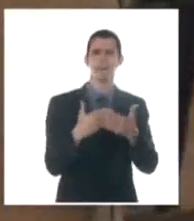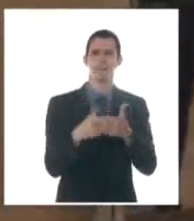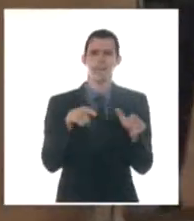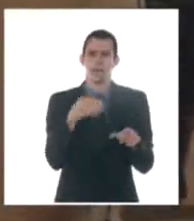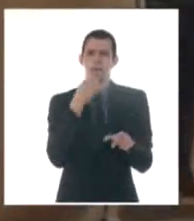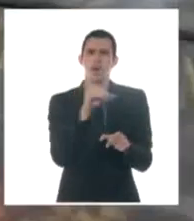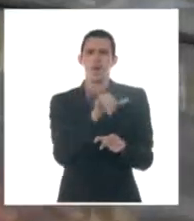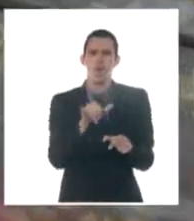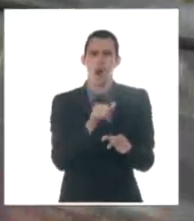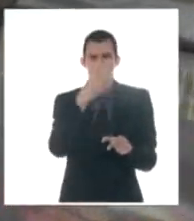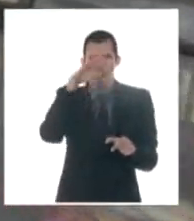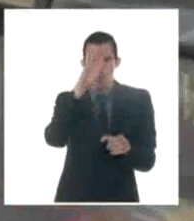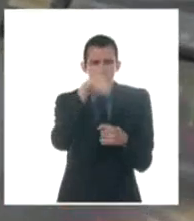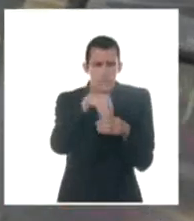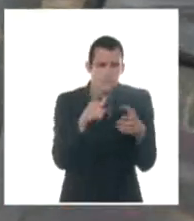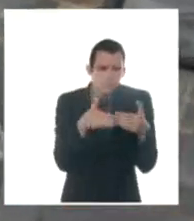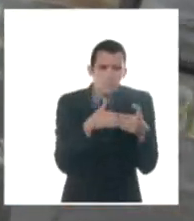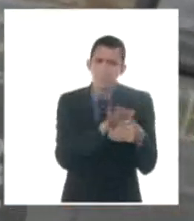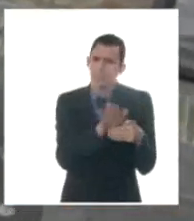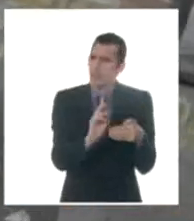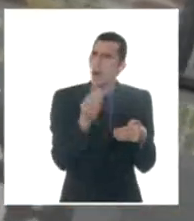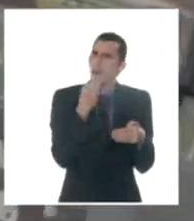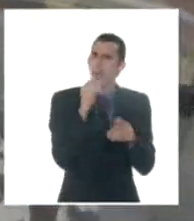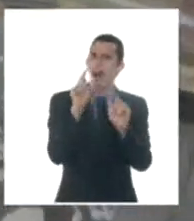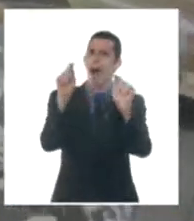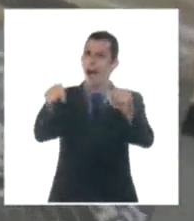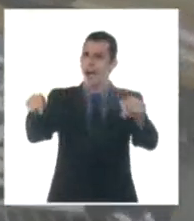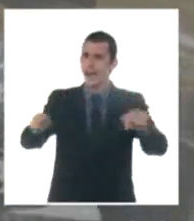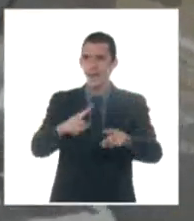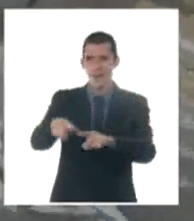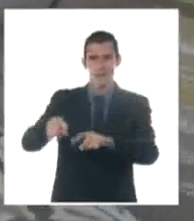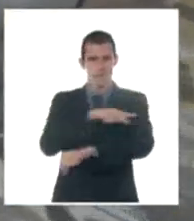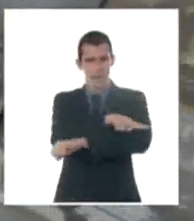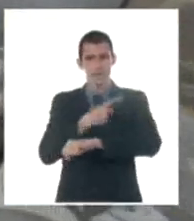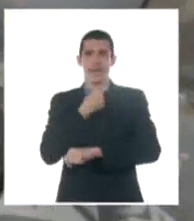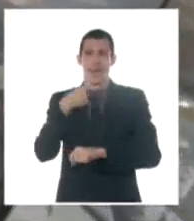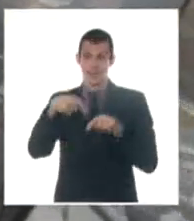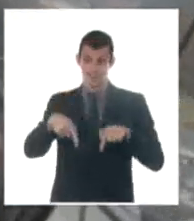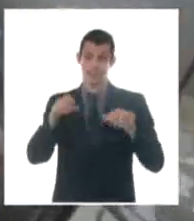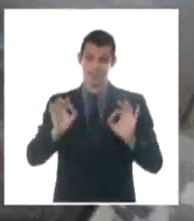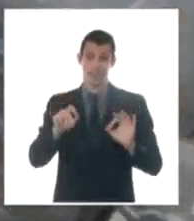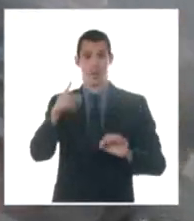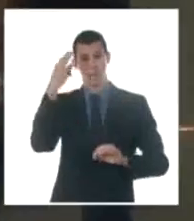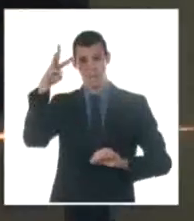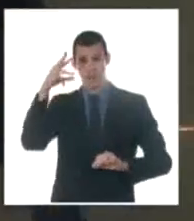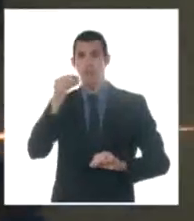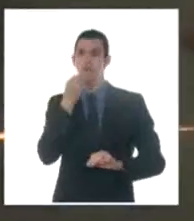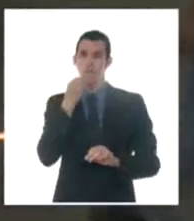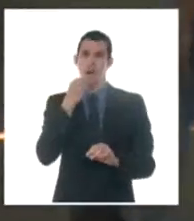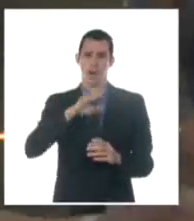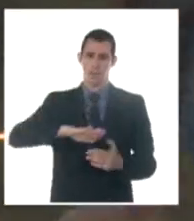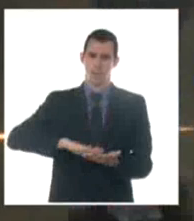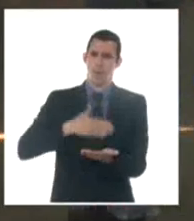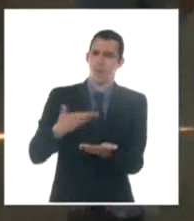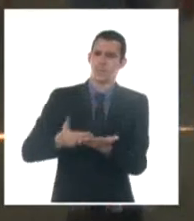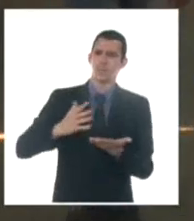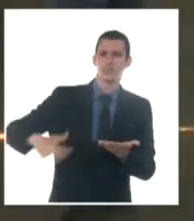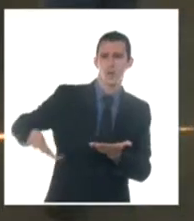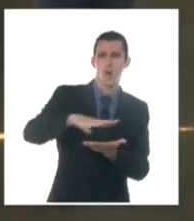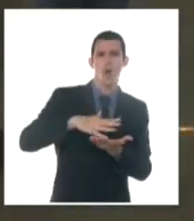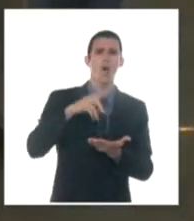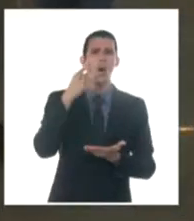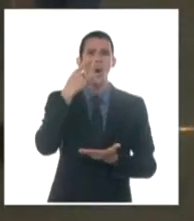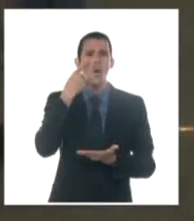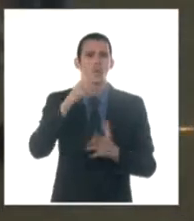su mercado por la excelencia de nuestros artistas. Va a seguir creciendo, tenemos el proyecto que no solo se queda